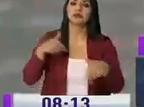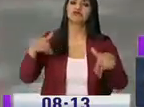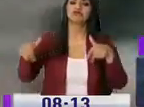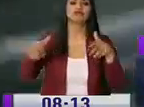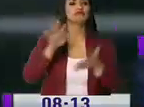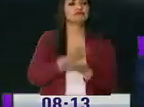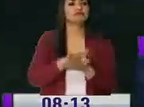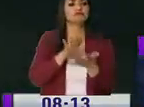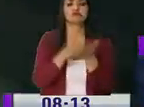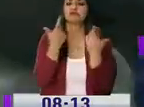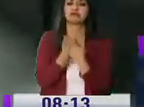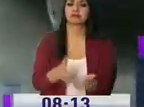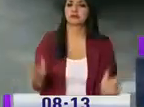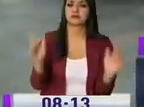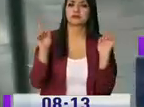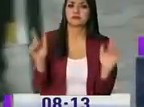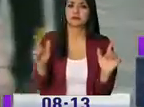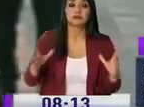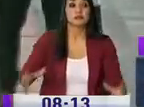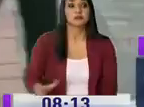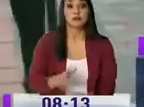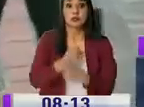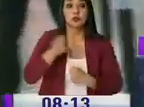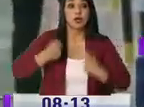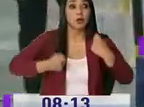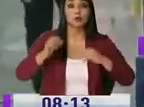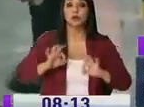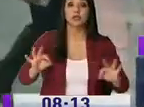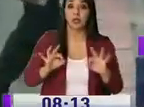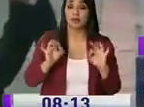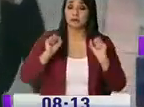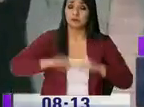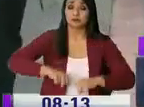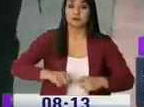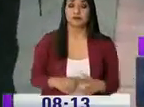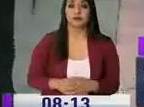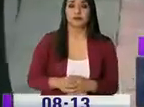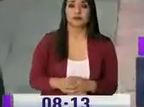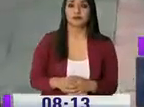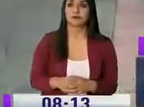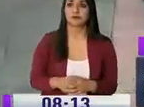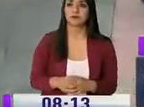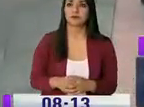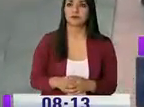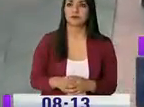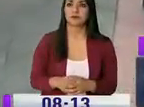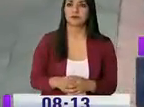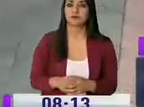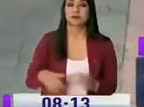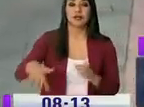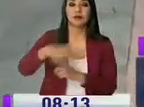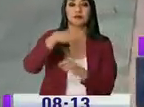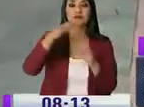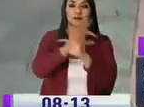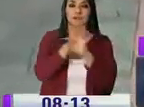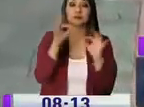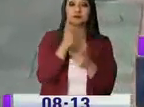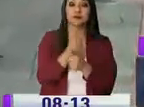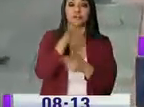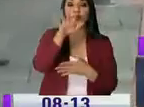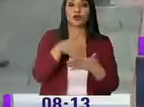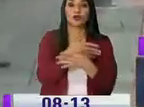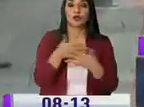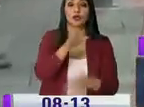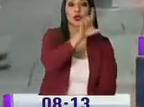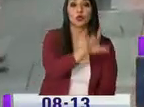libertad, sin la inseguridad del tránsito vehicular ni de la contaminación ambiental. Por eso es importante recordar estos horarios. De